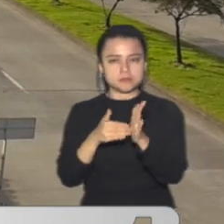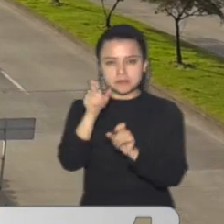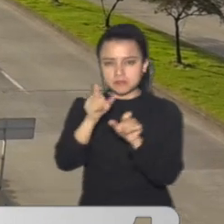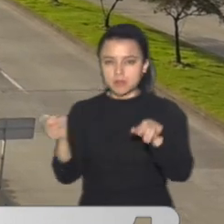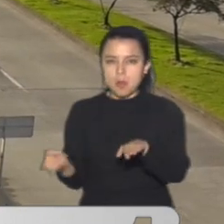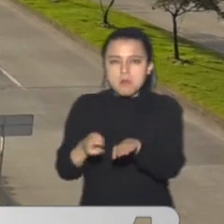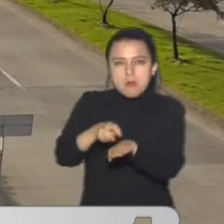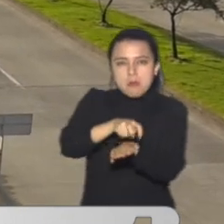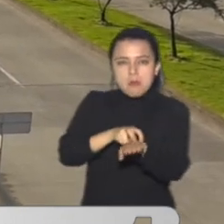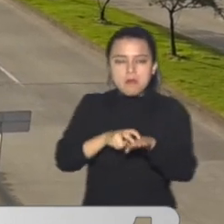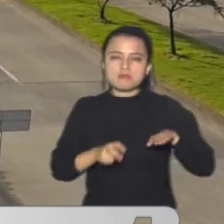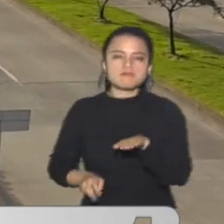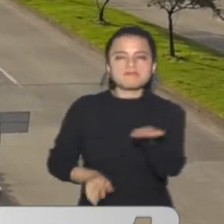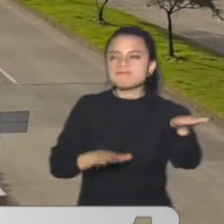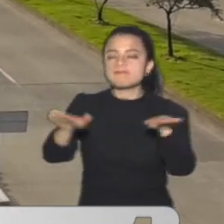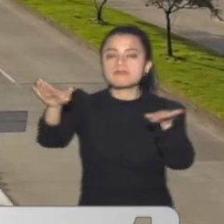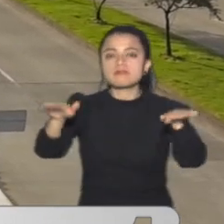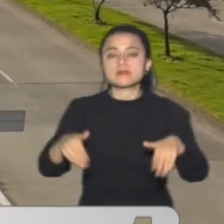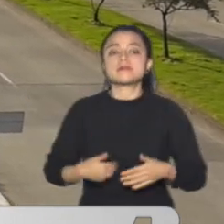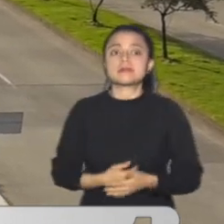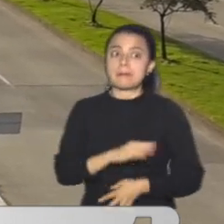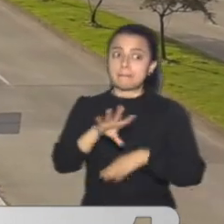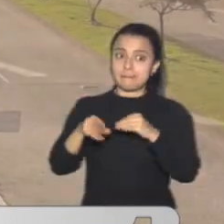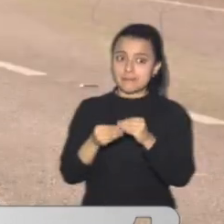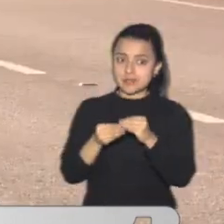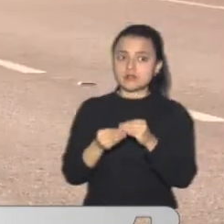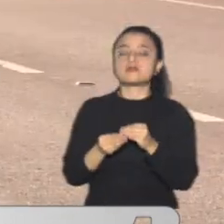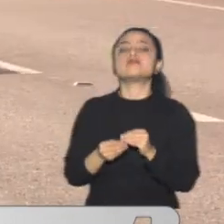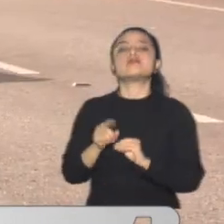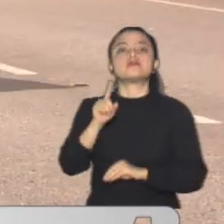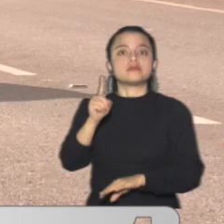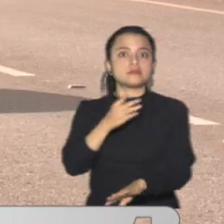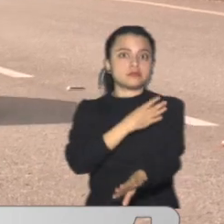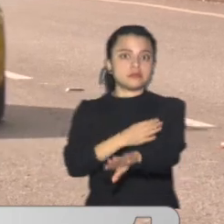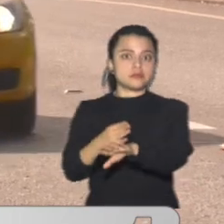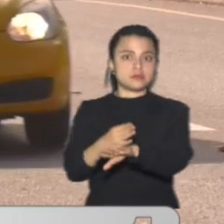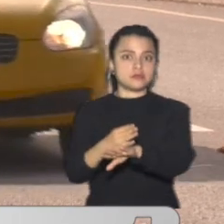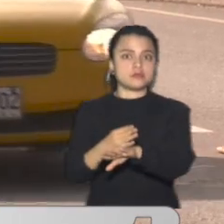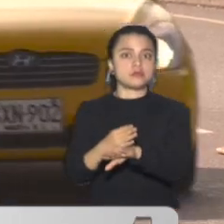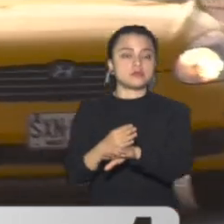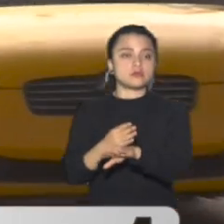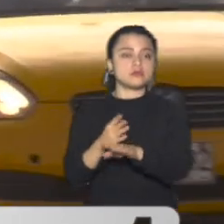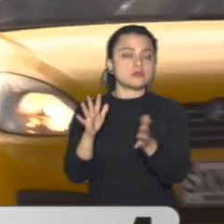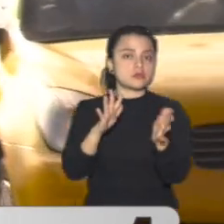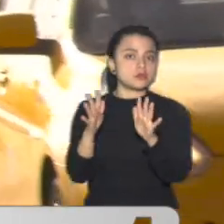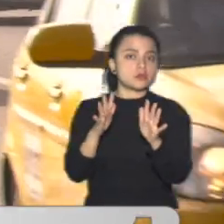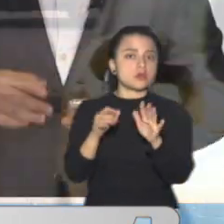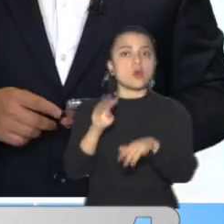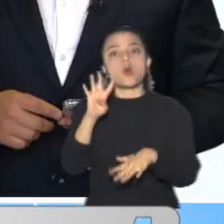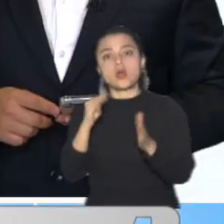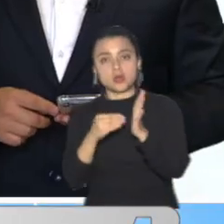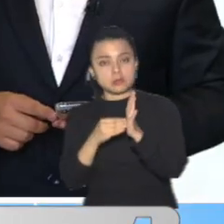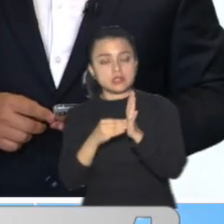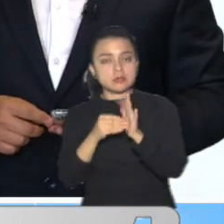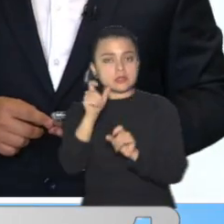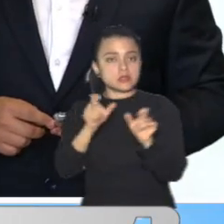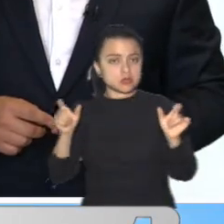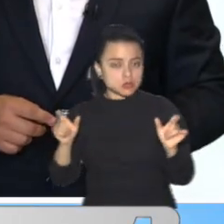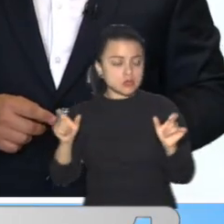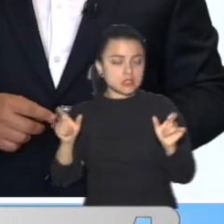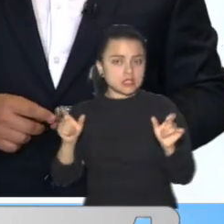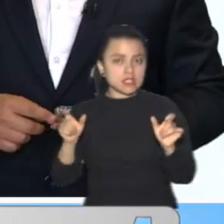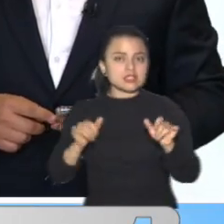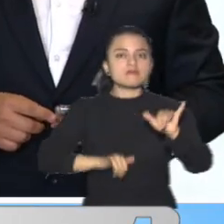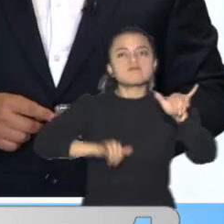500 mil pasajeros en los aeropuertos para efectos de usar el transporte aéreo tenga en cuenta las restricciones para